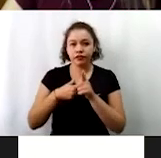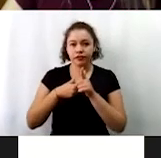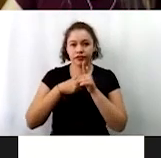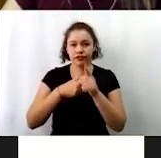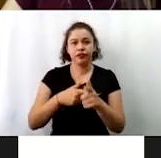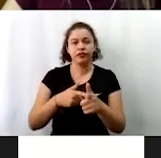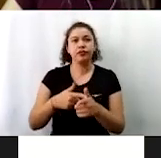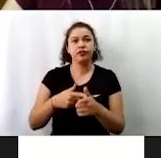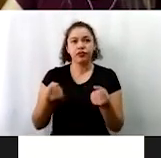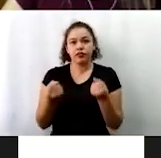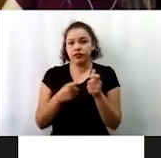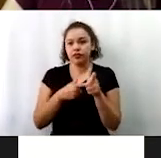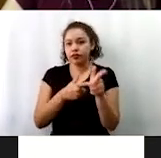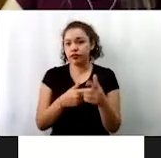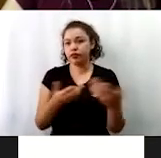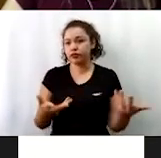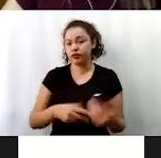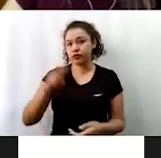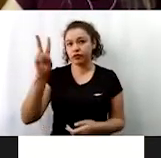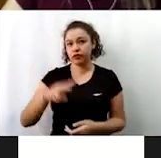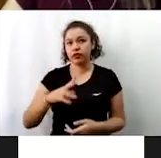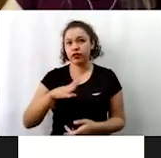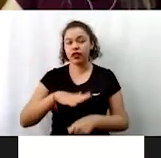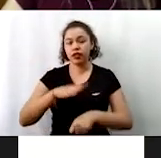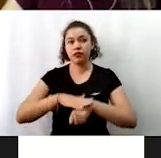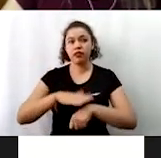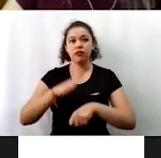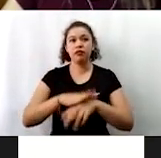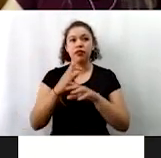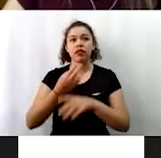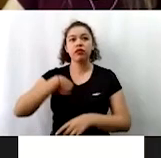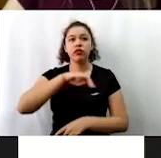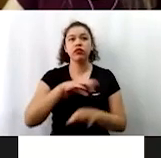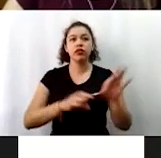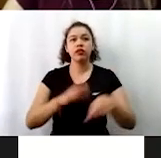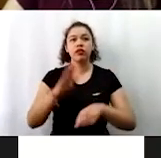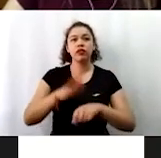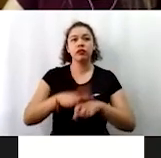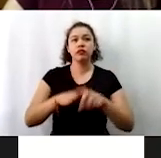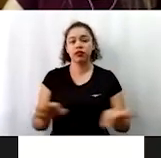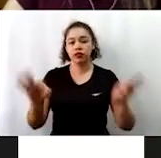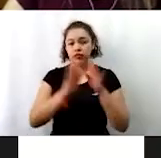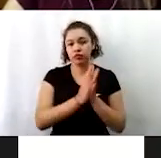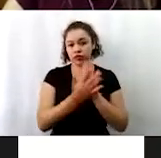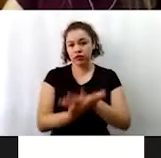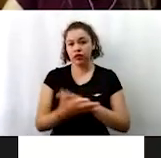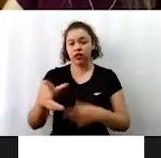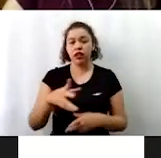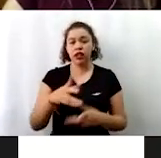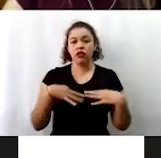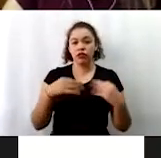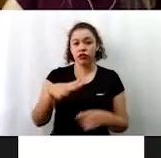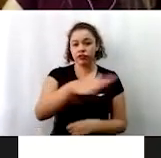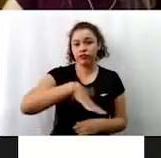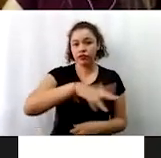fuertes porque se vuelve mucho más relevante nuestro trabajo, ¿no? Más de la mitad de la población en situación de pobreza, pues exige